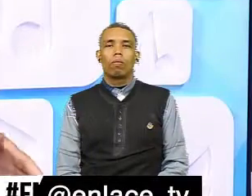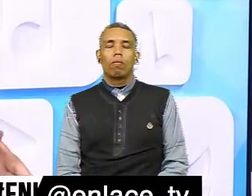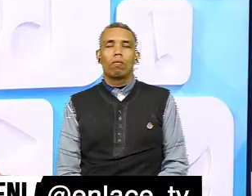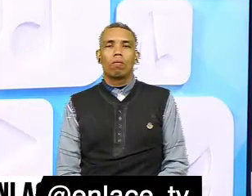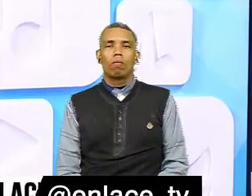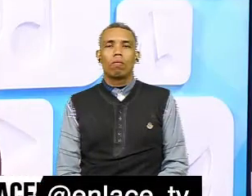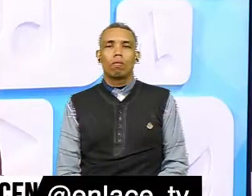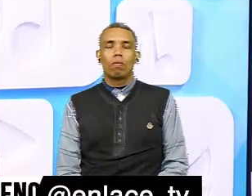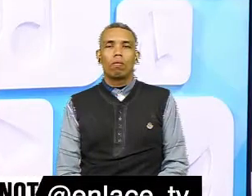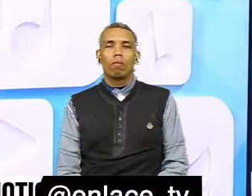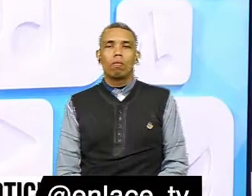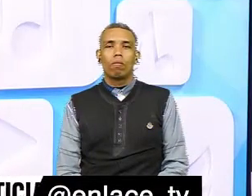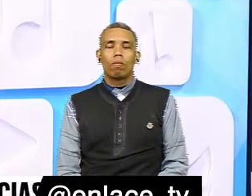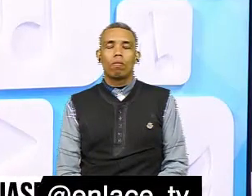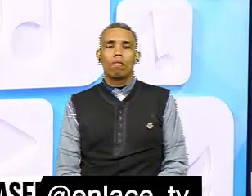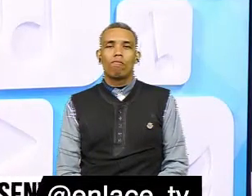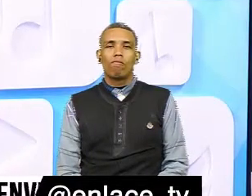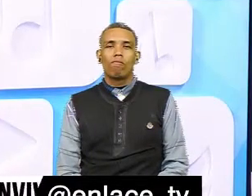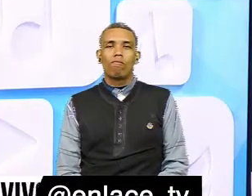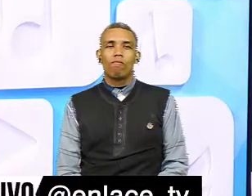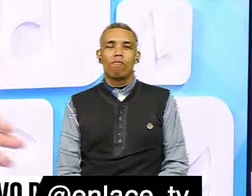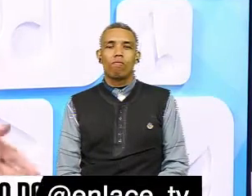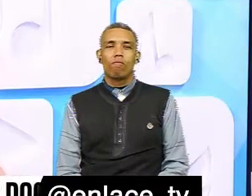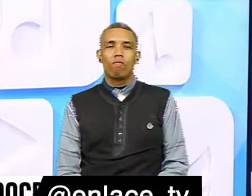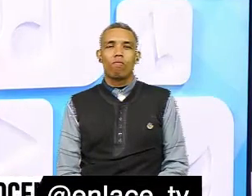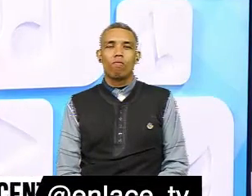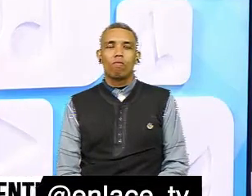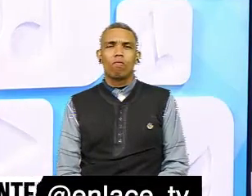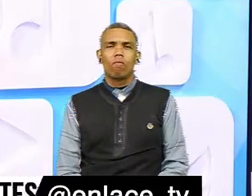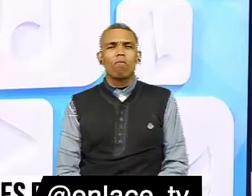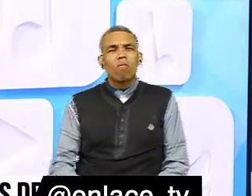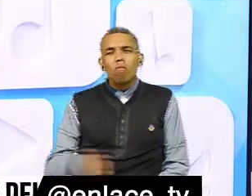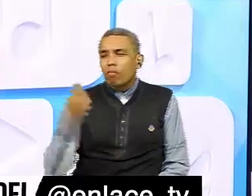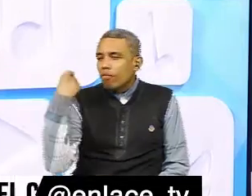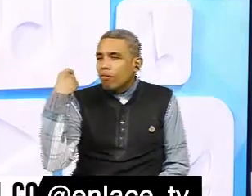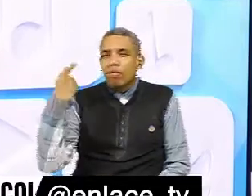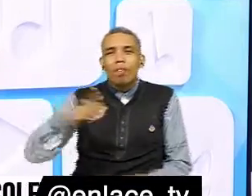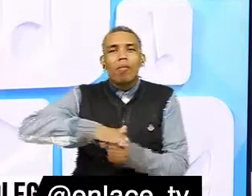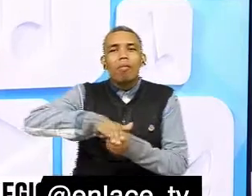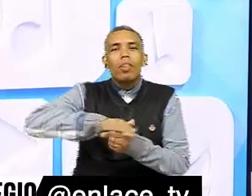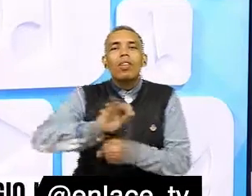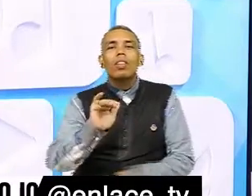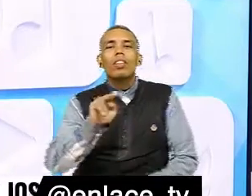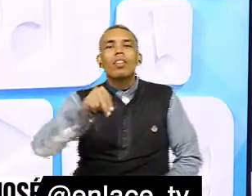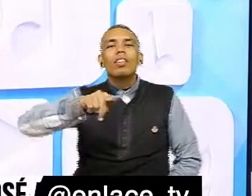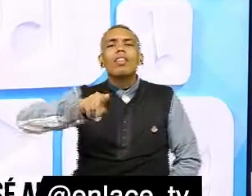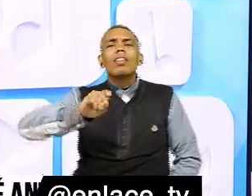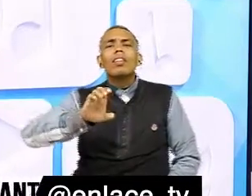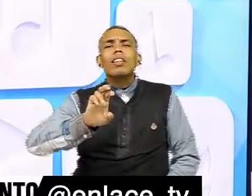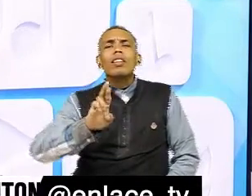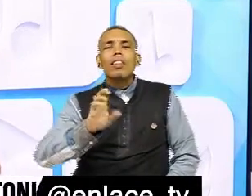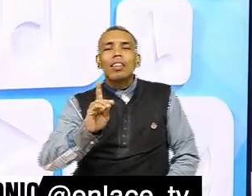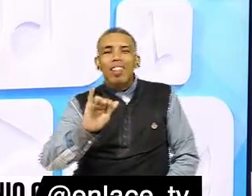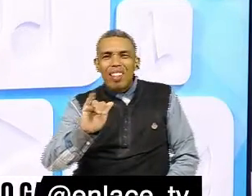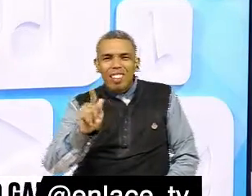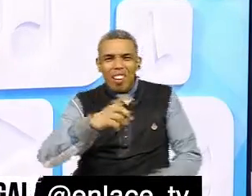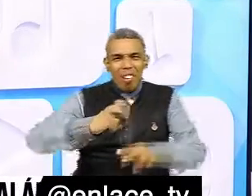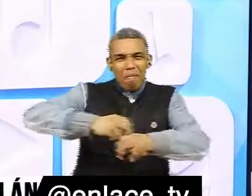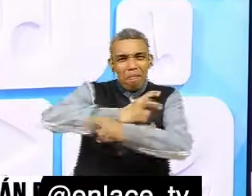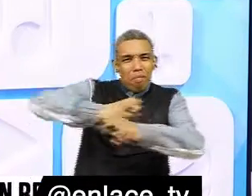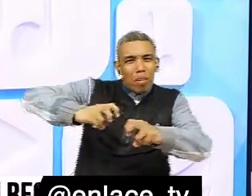En el marco del recorrido que realizaron las autoridades en las últimas horas al Parque Inscredial, jóvenes de nuestra ciudad